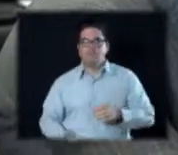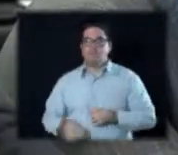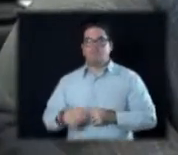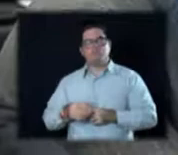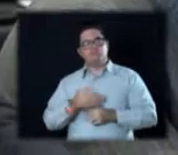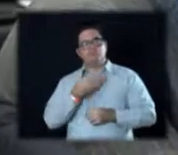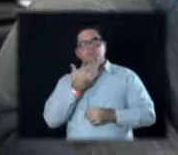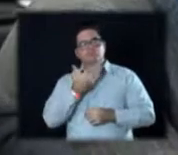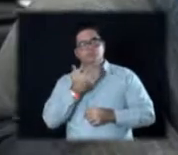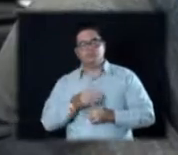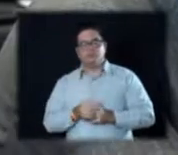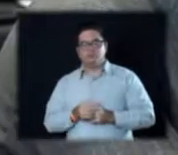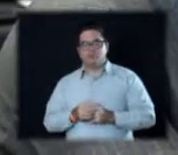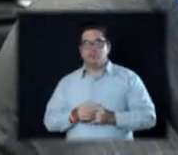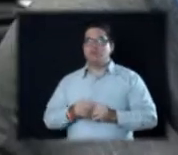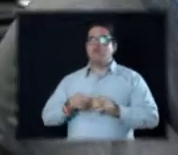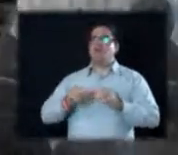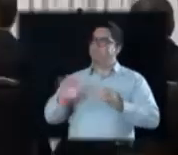patronales.